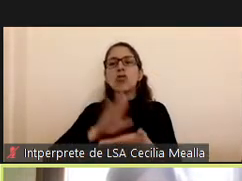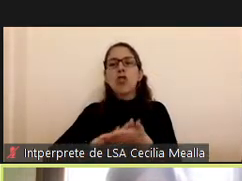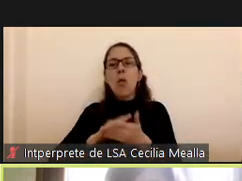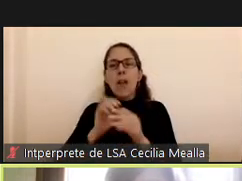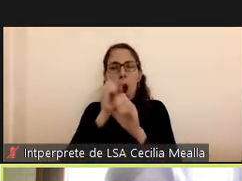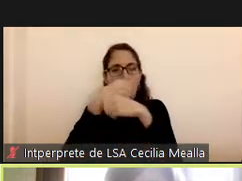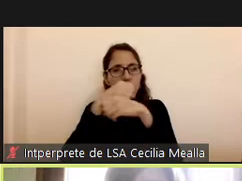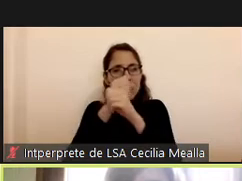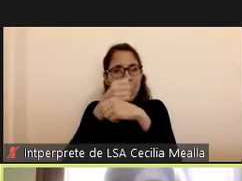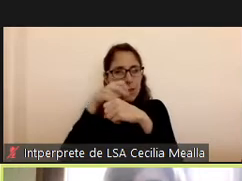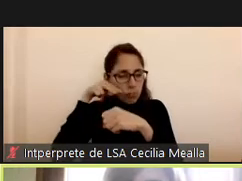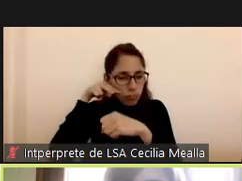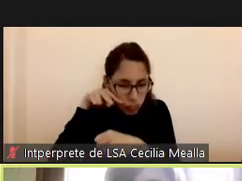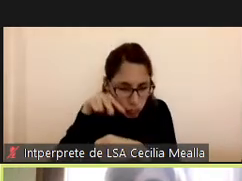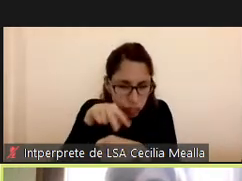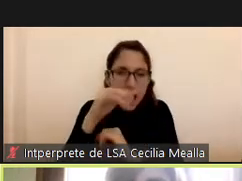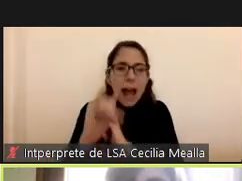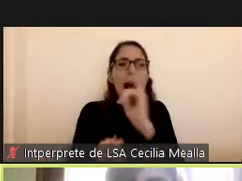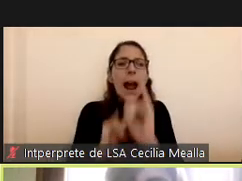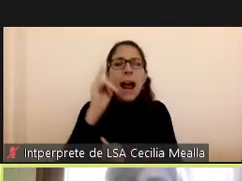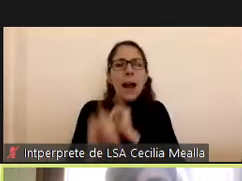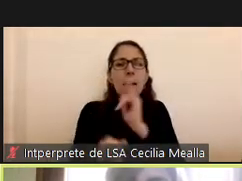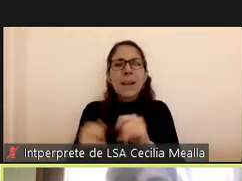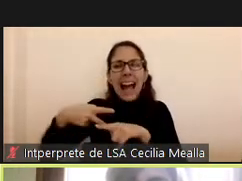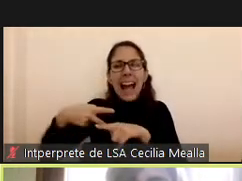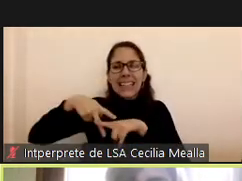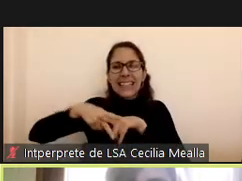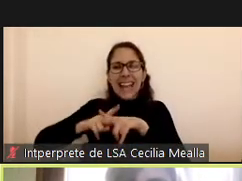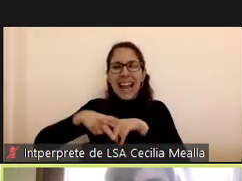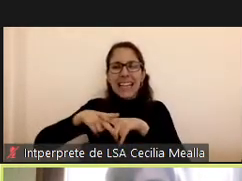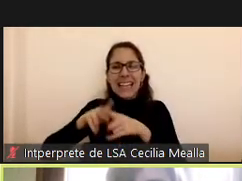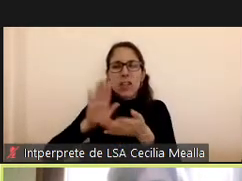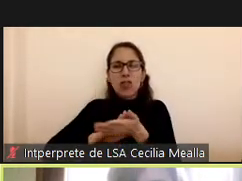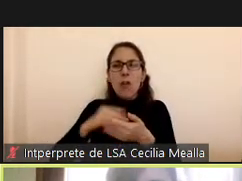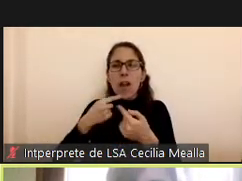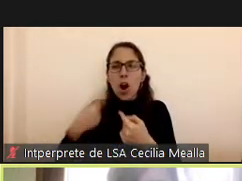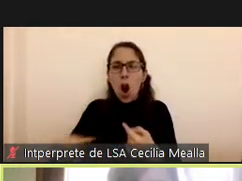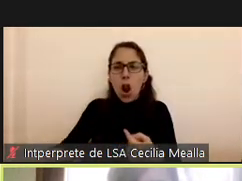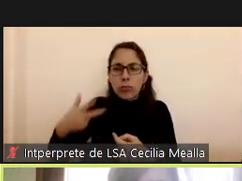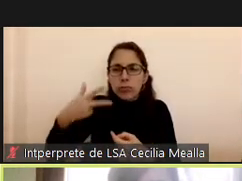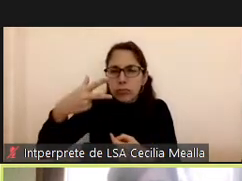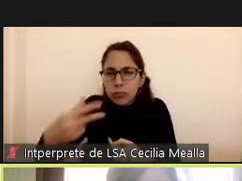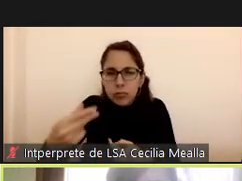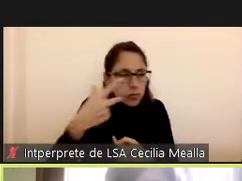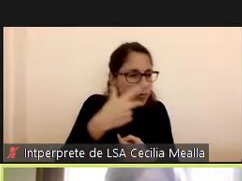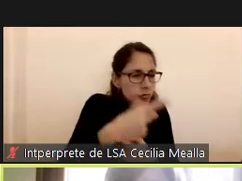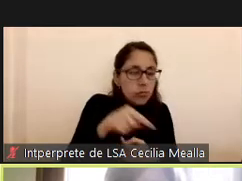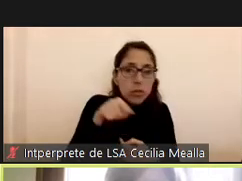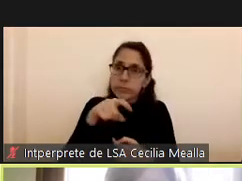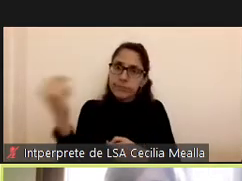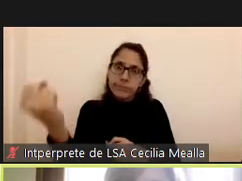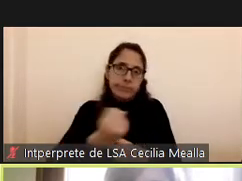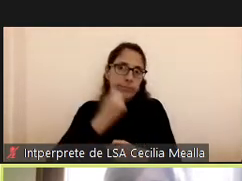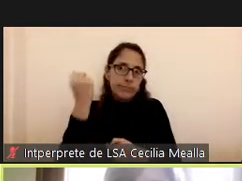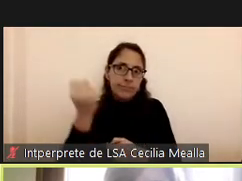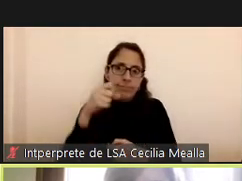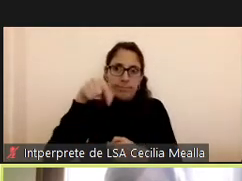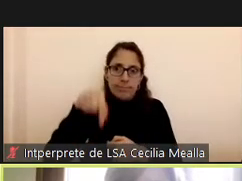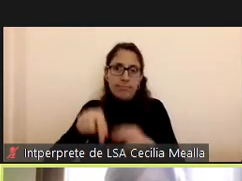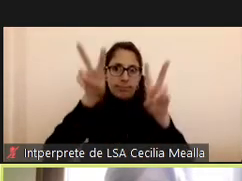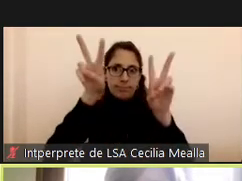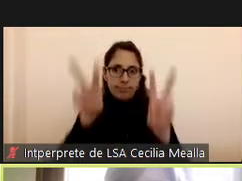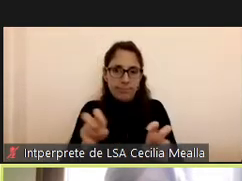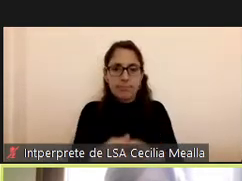explica el fundamento de esa técnica, que también es algo clave, digamos, para el tema, ¿sí? Es